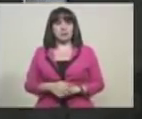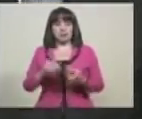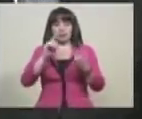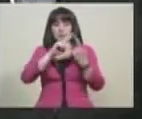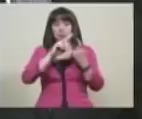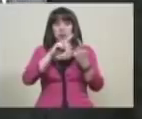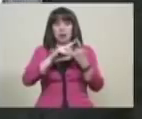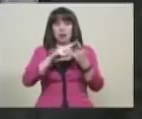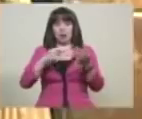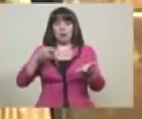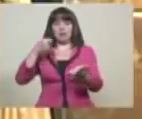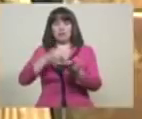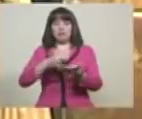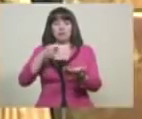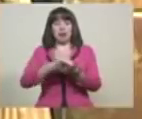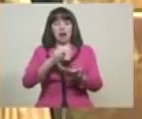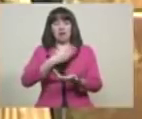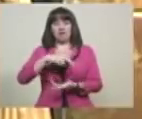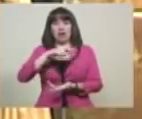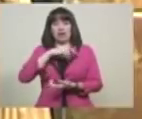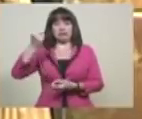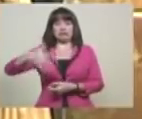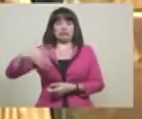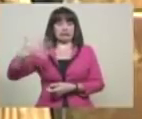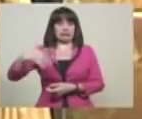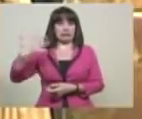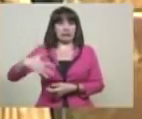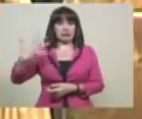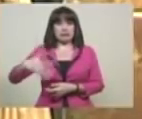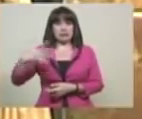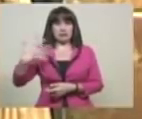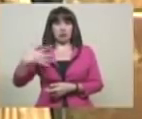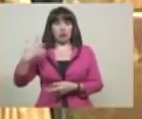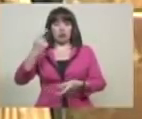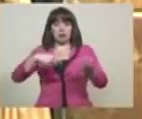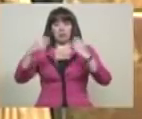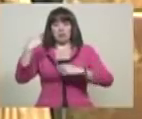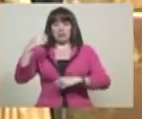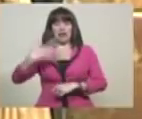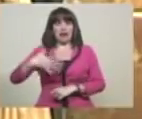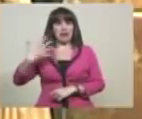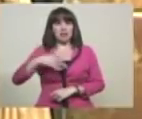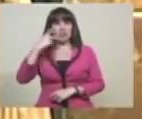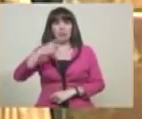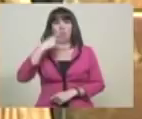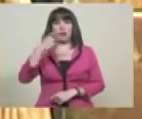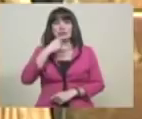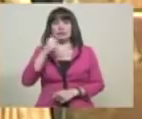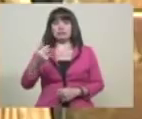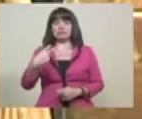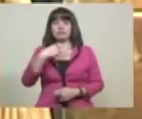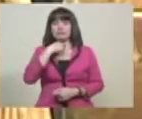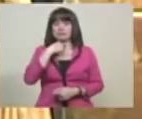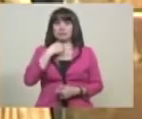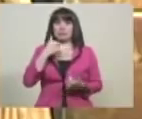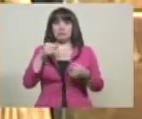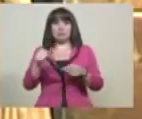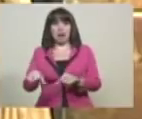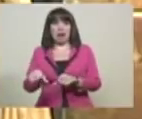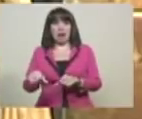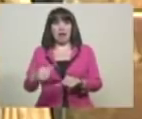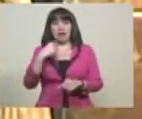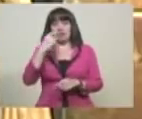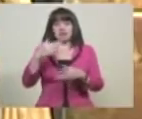el precio falso, hiperinflado, especulativo, políticamente criminal del